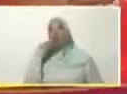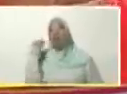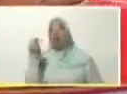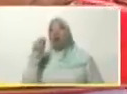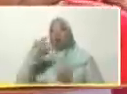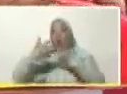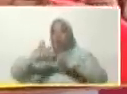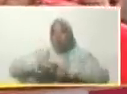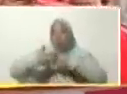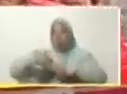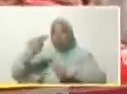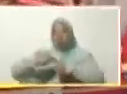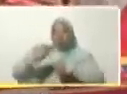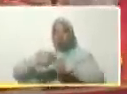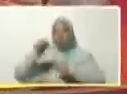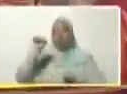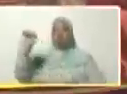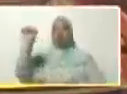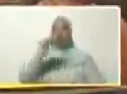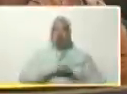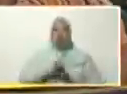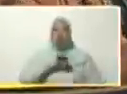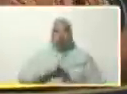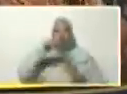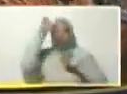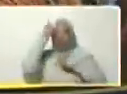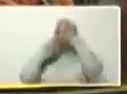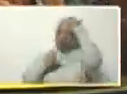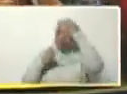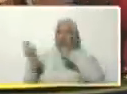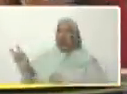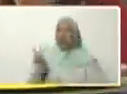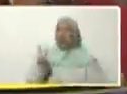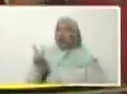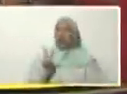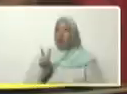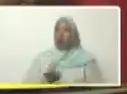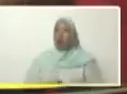petrolera, socialista y revolucionaria y chavista de Venezuela.